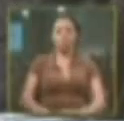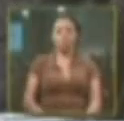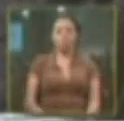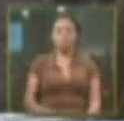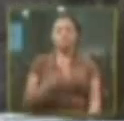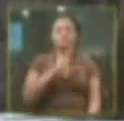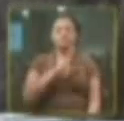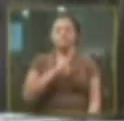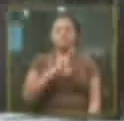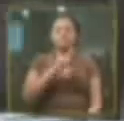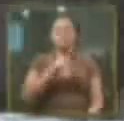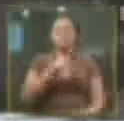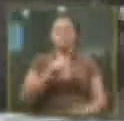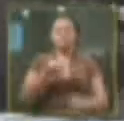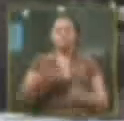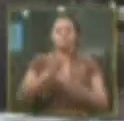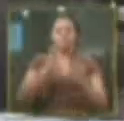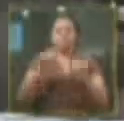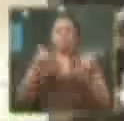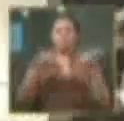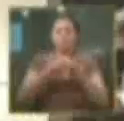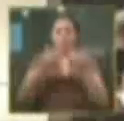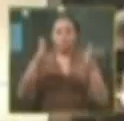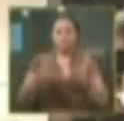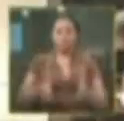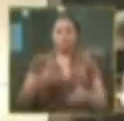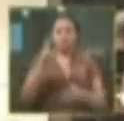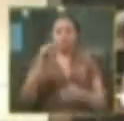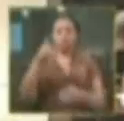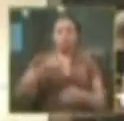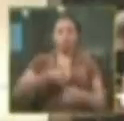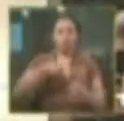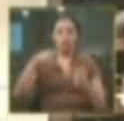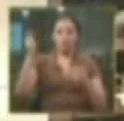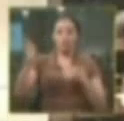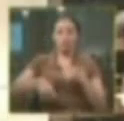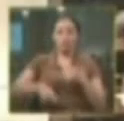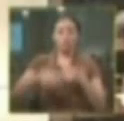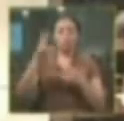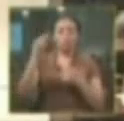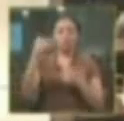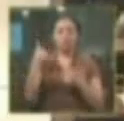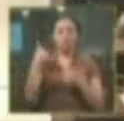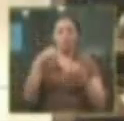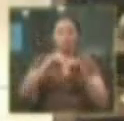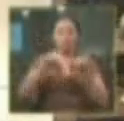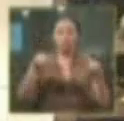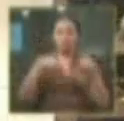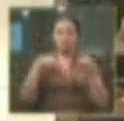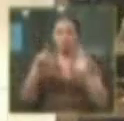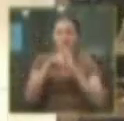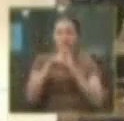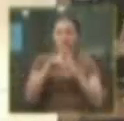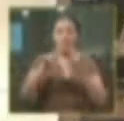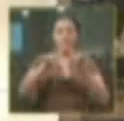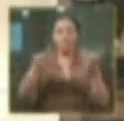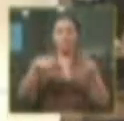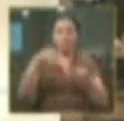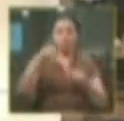señores asambleístas, con el mayor respeto, no soy abogado, no tengo título de leyes, pero